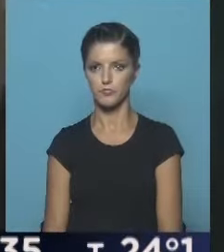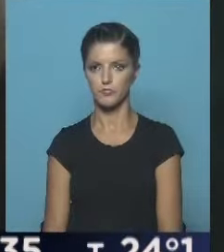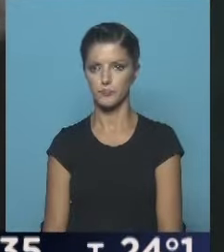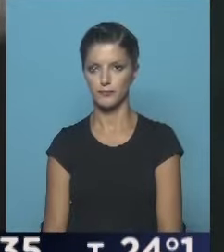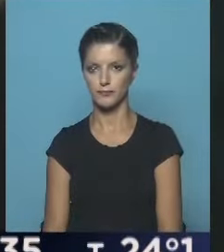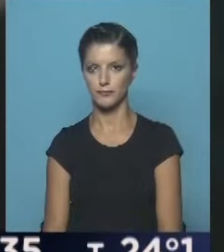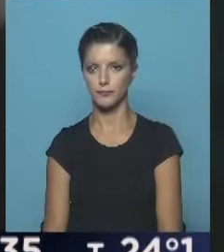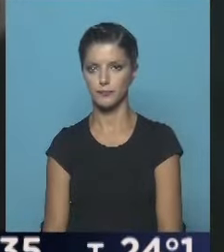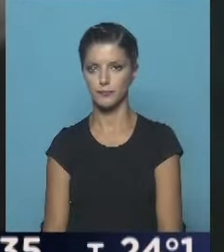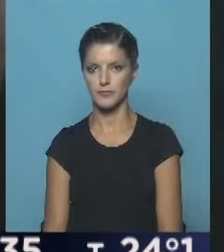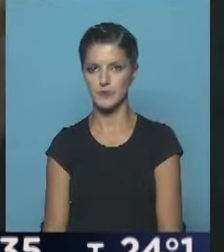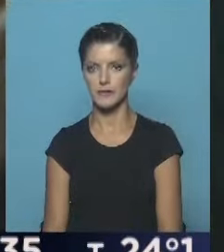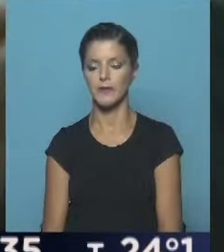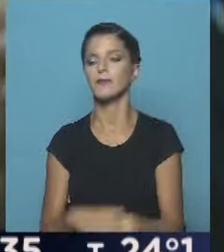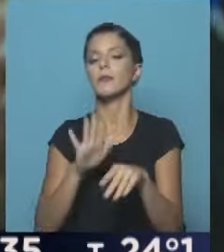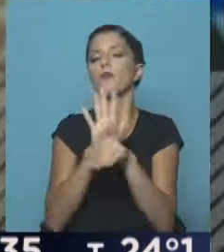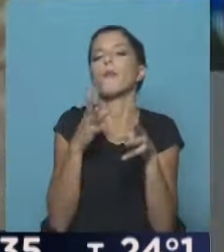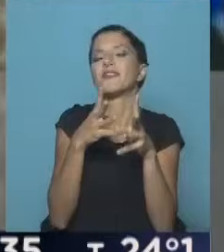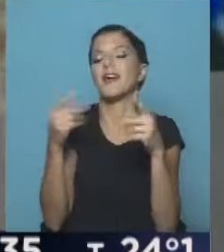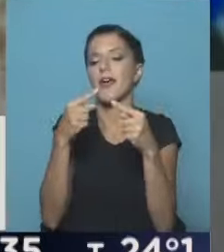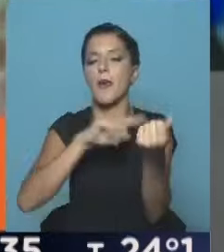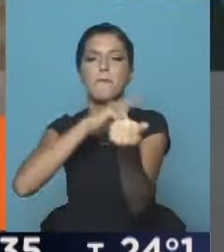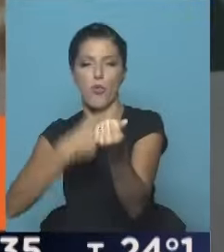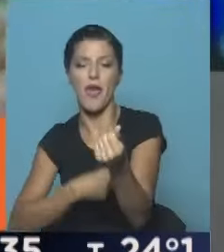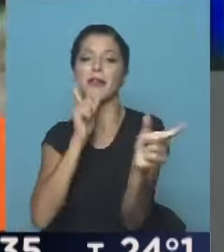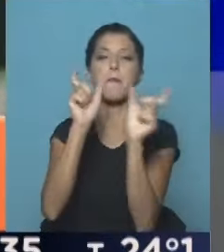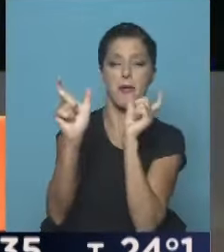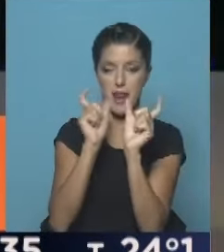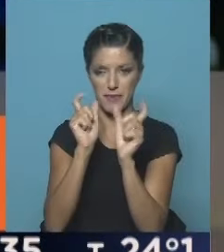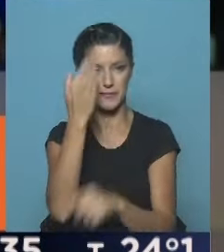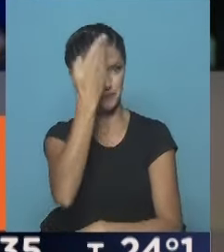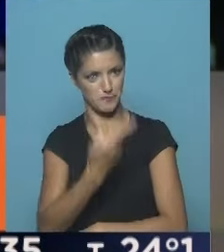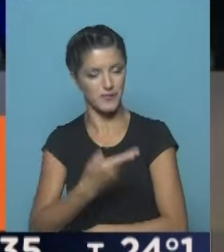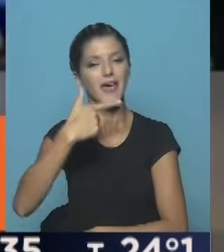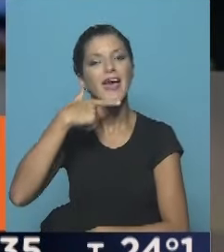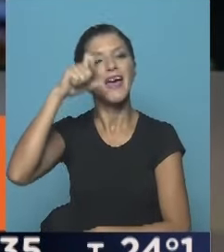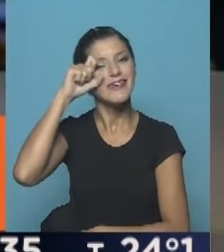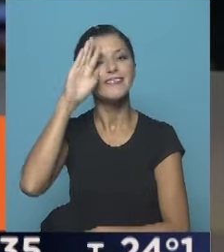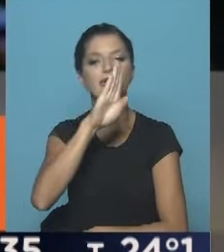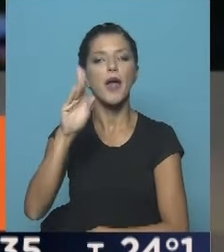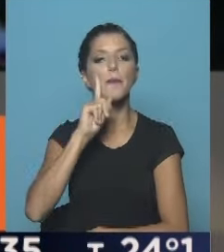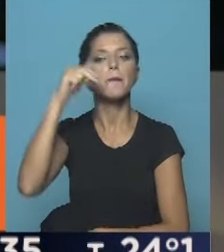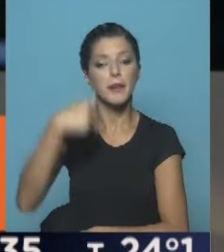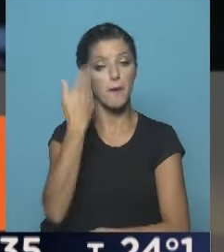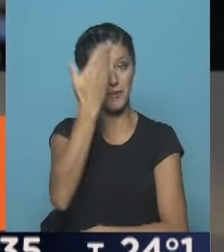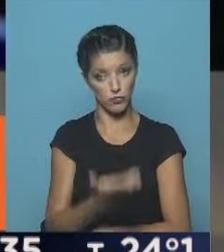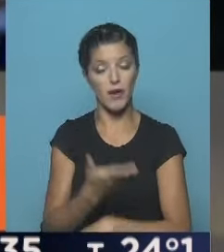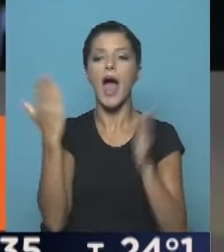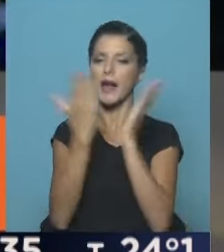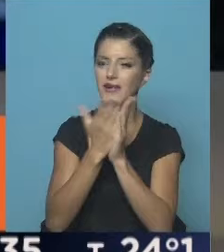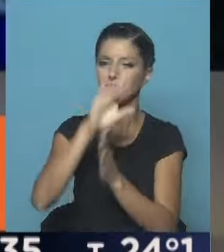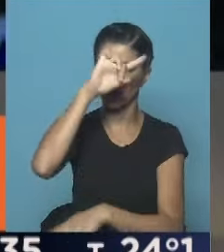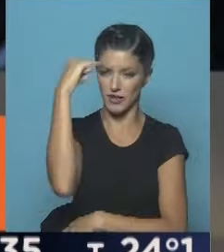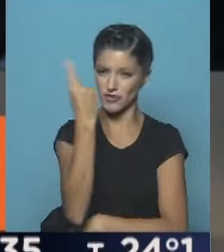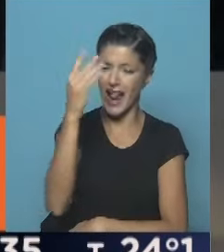Guerra de poderes, guerra de palabras. Estamos con Andrés Servín, justamente un analista internacional que vivió muchos años en Venezuela. ¿Cómo estás,